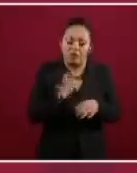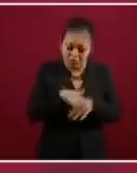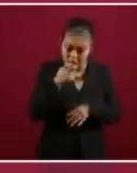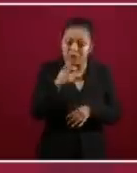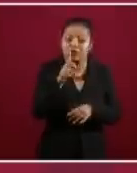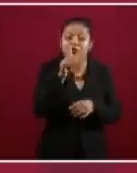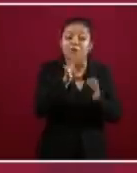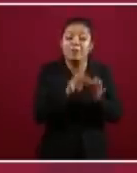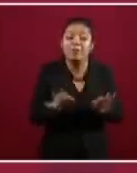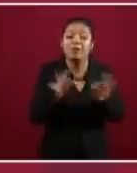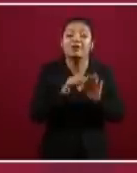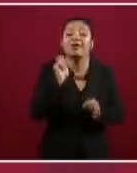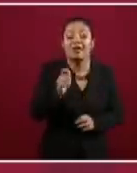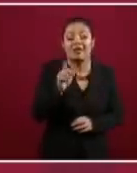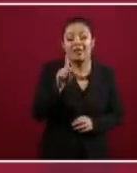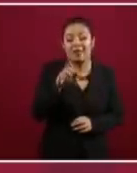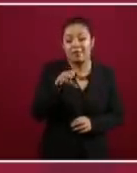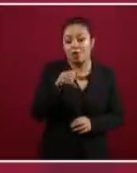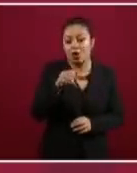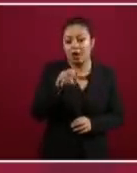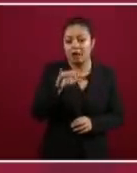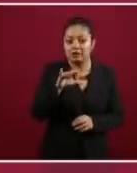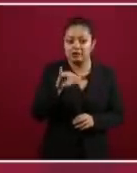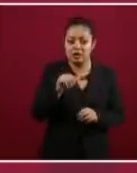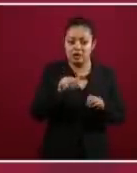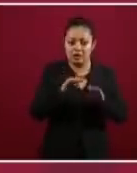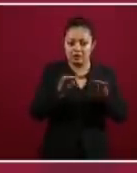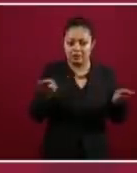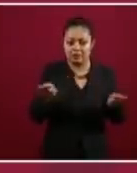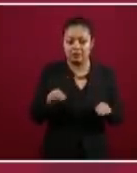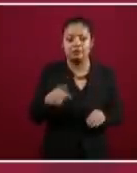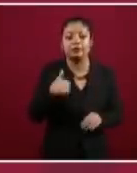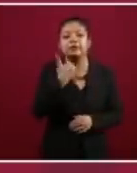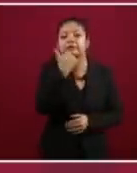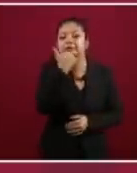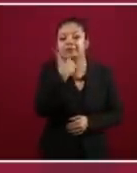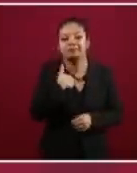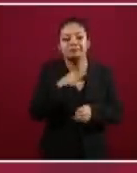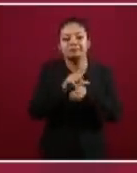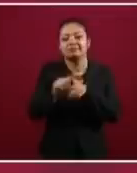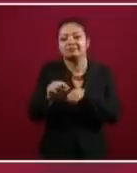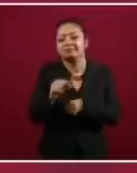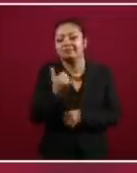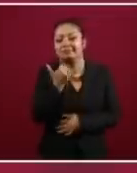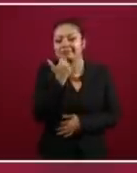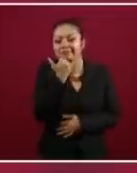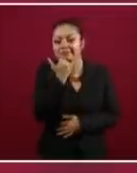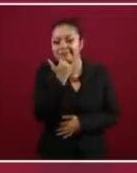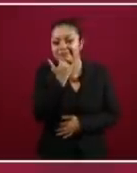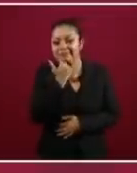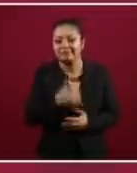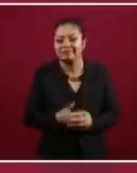la democracia, es lo mejor que hay. Me tengo que ir.